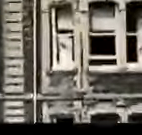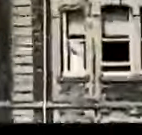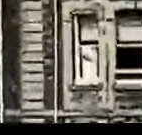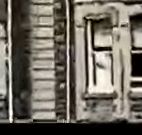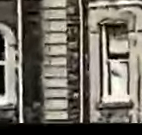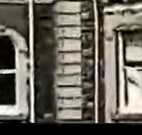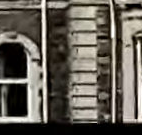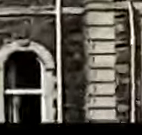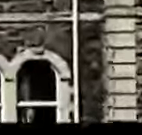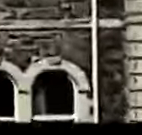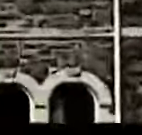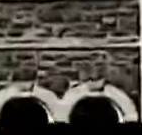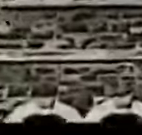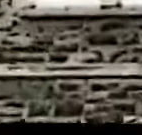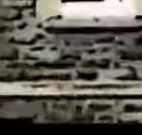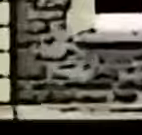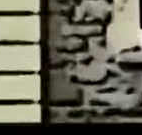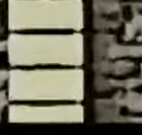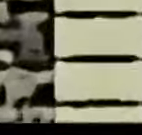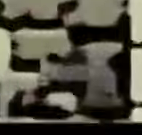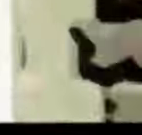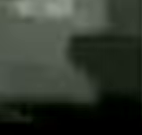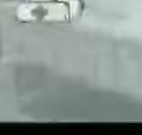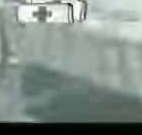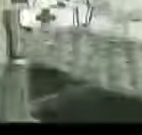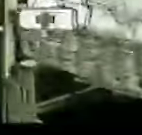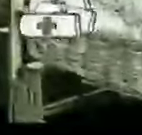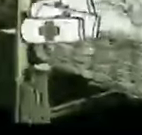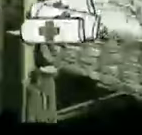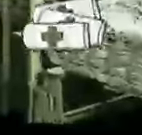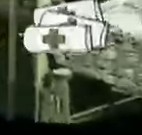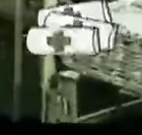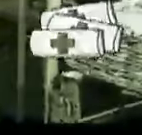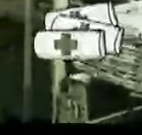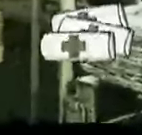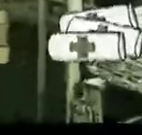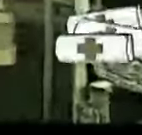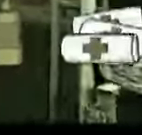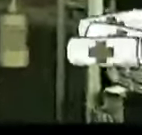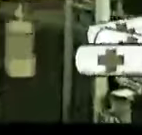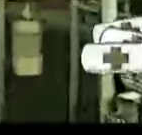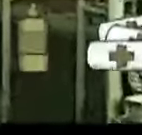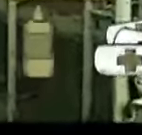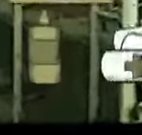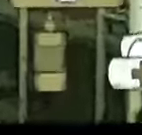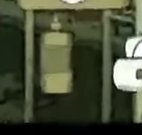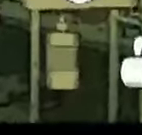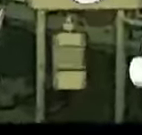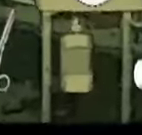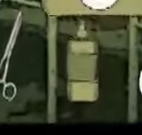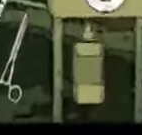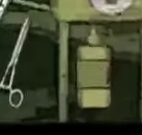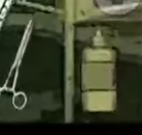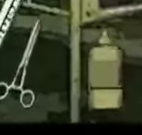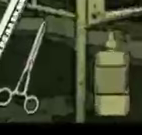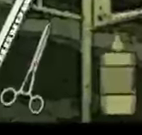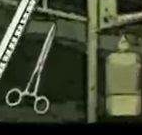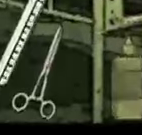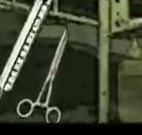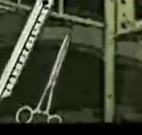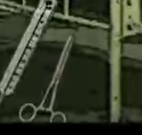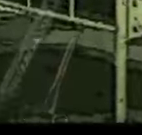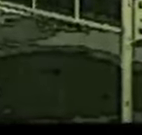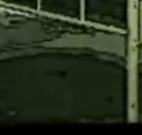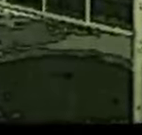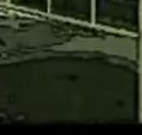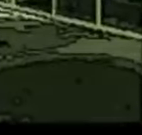responsable. Hace mucho tiempo, antes de la Primera Guerra Mundial, los hospitales eran muy diferentes a los de hoy. carecían de elementos básicos para